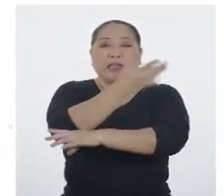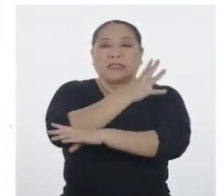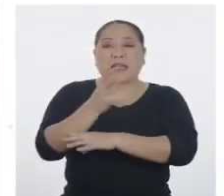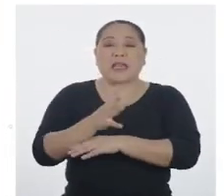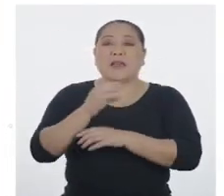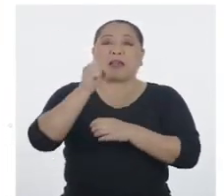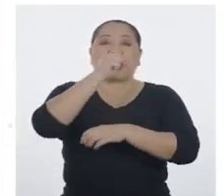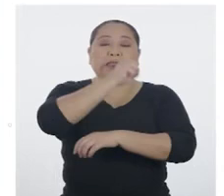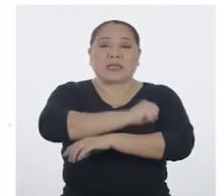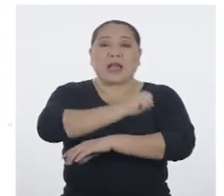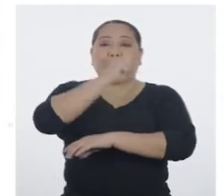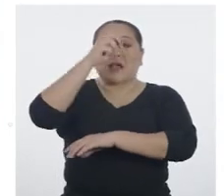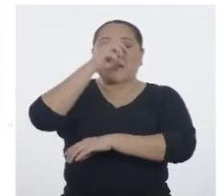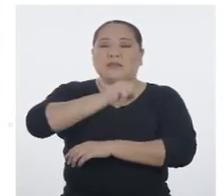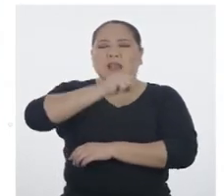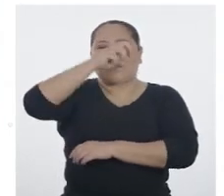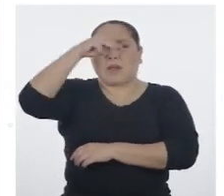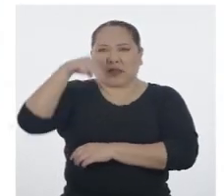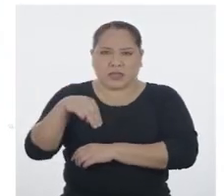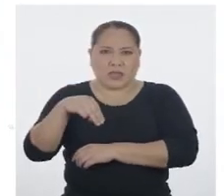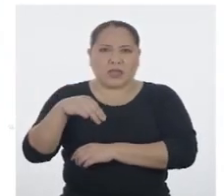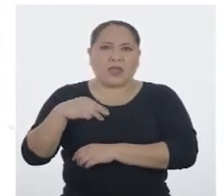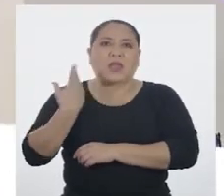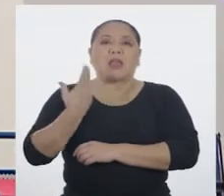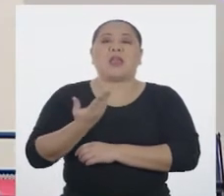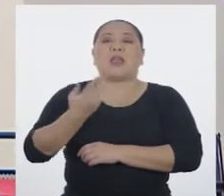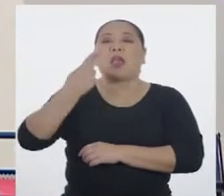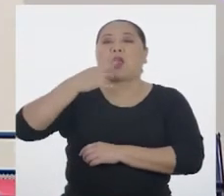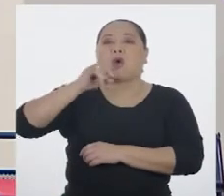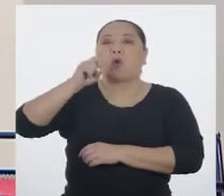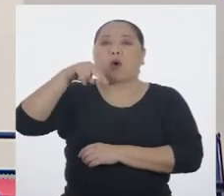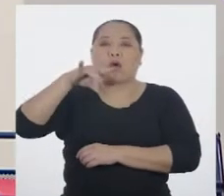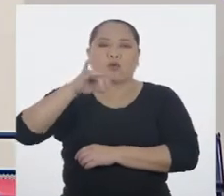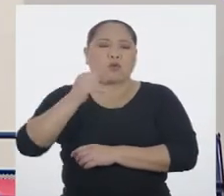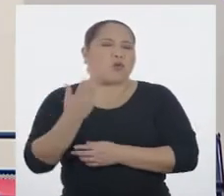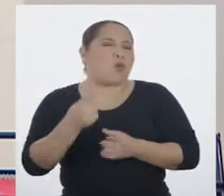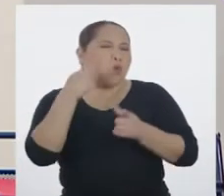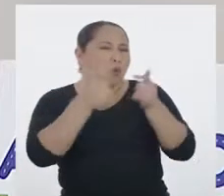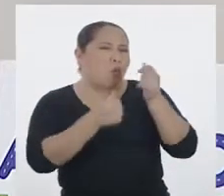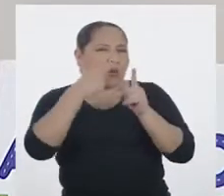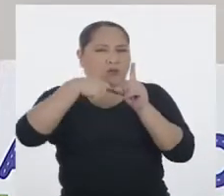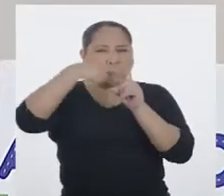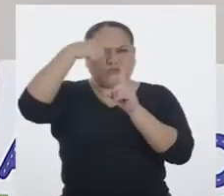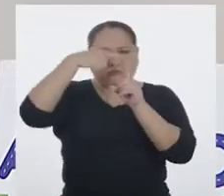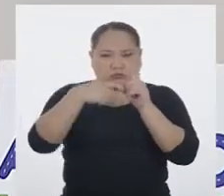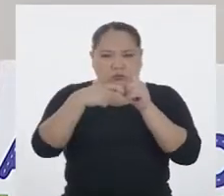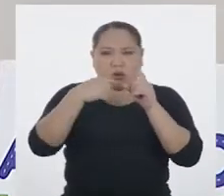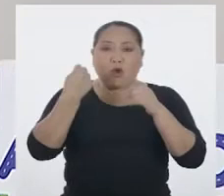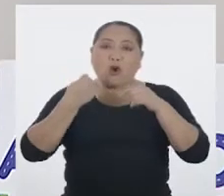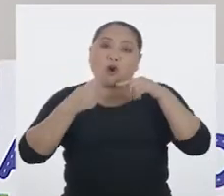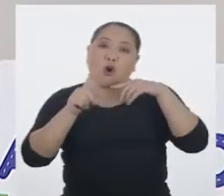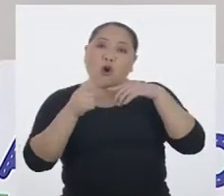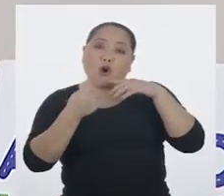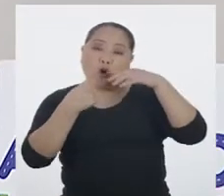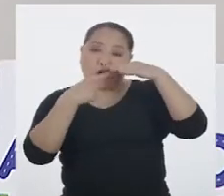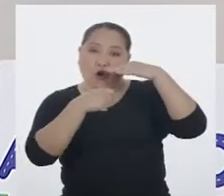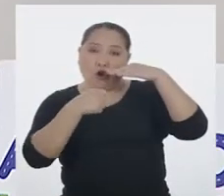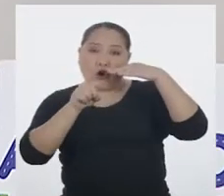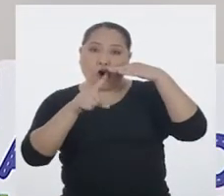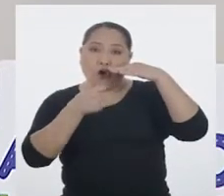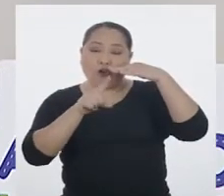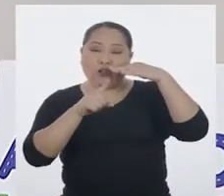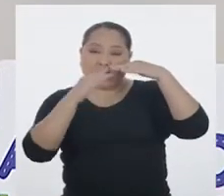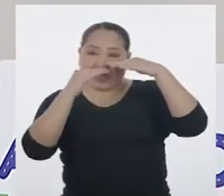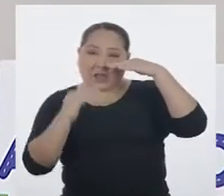selva de los departamentos de San Martín y Huánuco. ¿De qué temperaturas estamos hablando? Entre los 11 grados centígrados